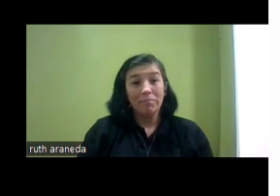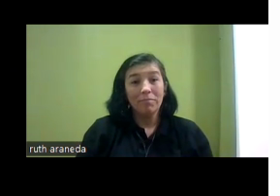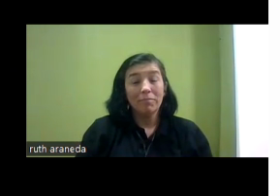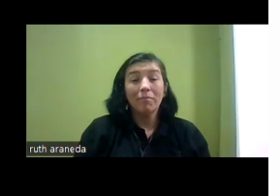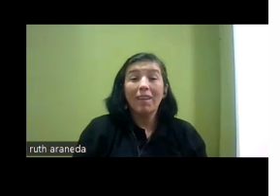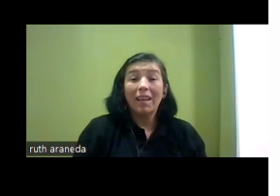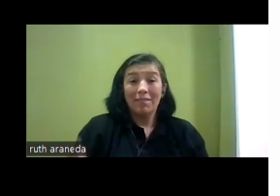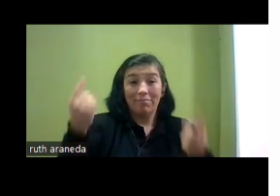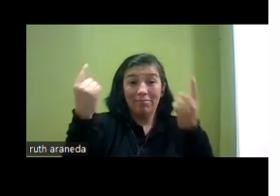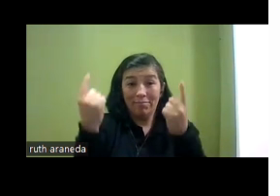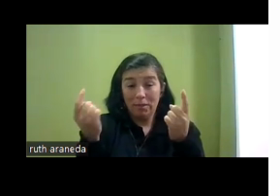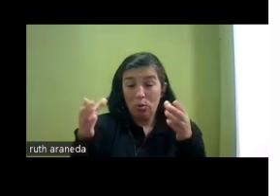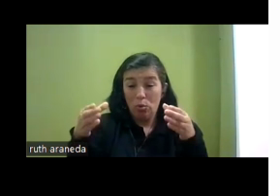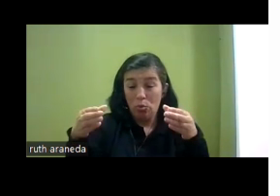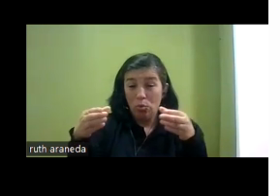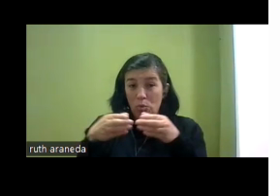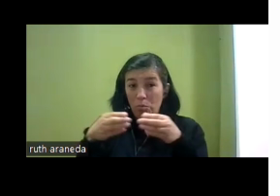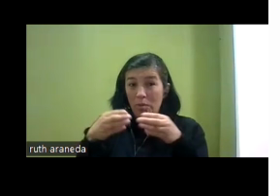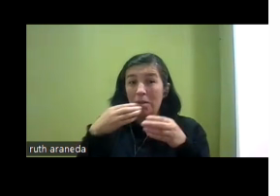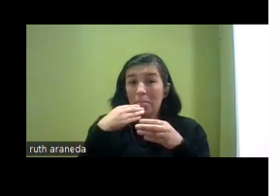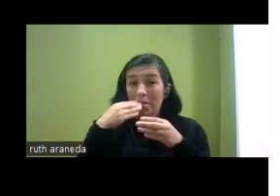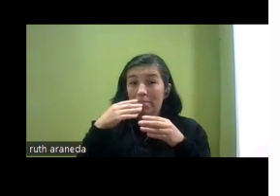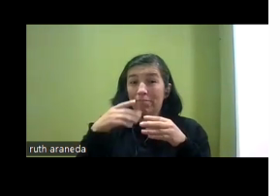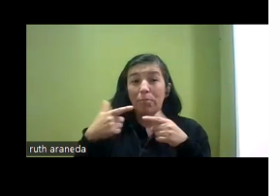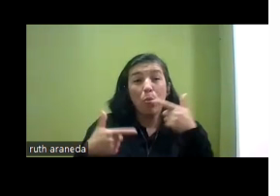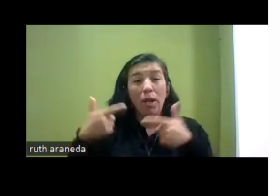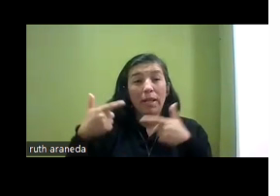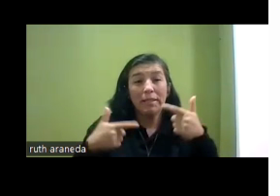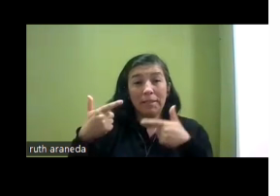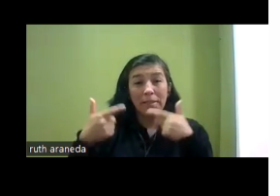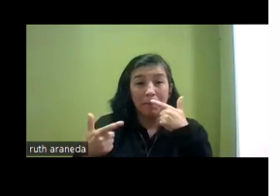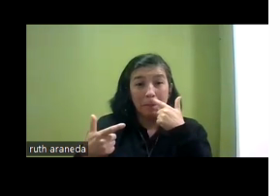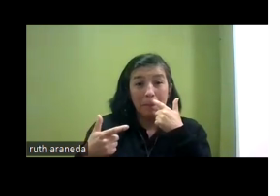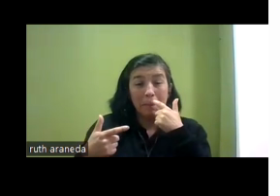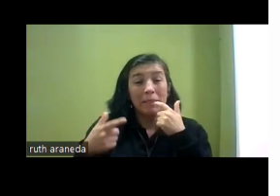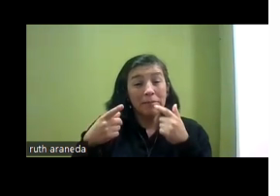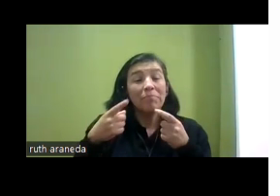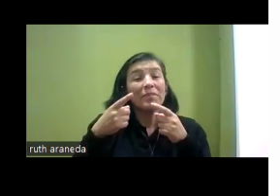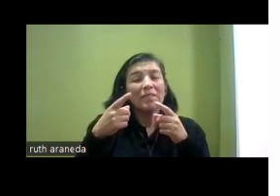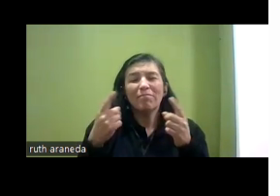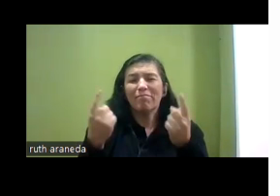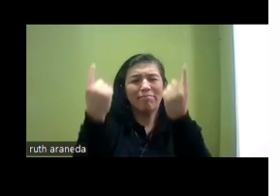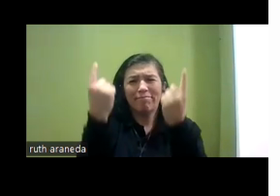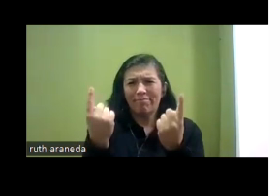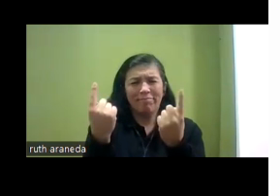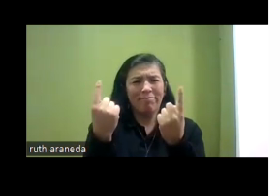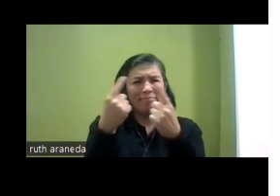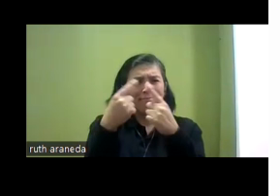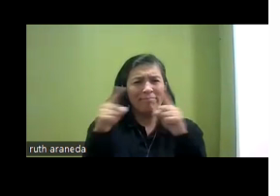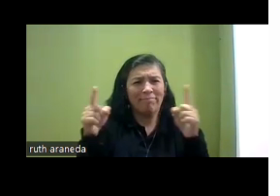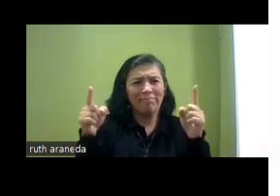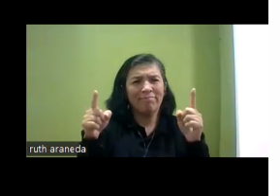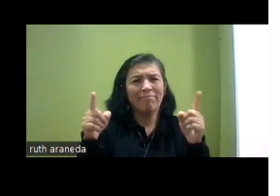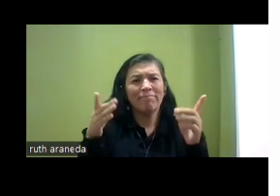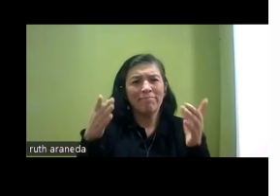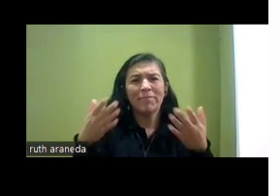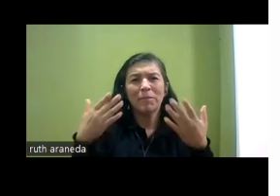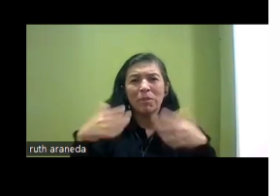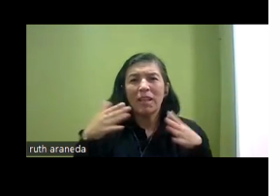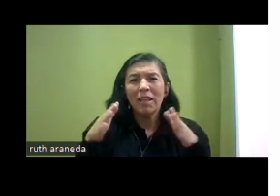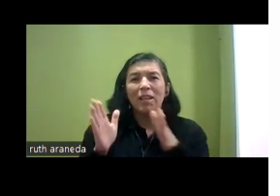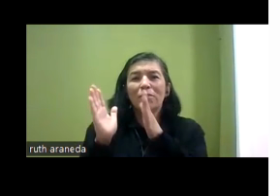esa organización política, es decir, esta diferenciación exigía una base de